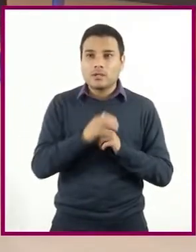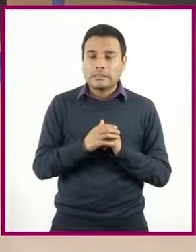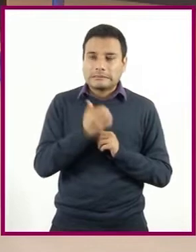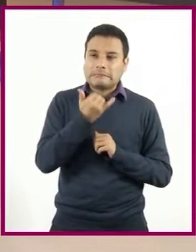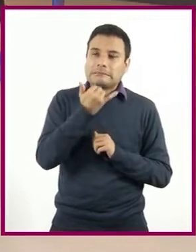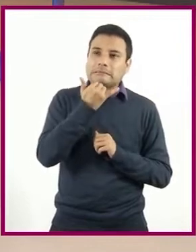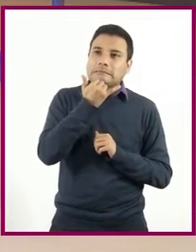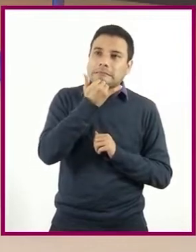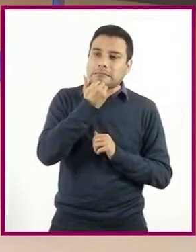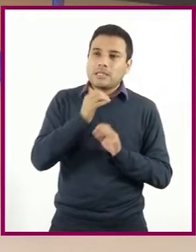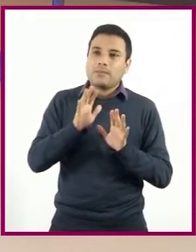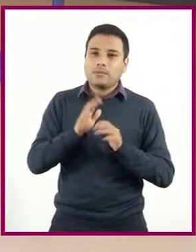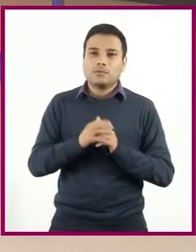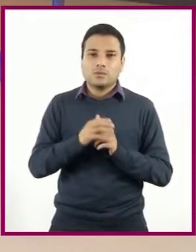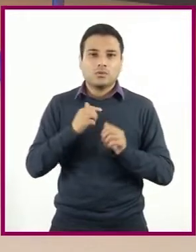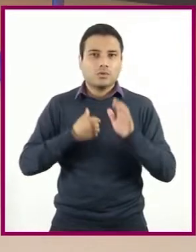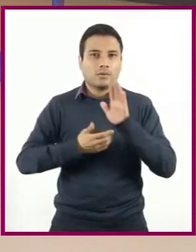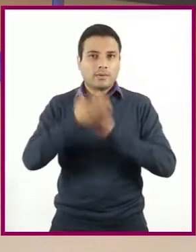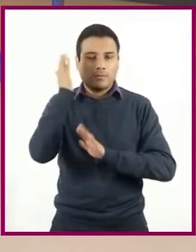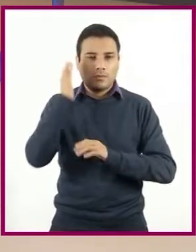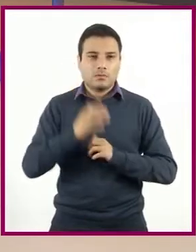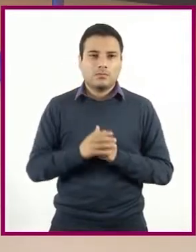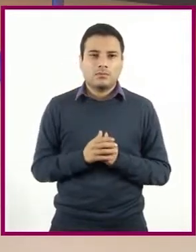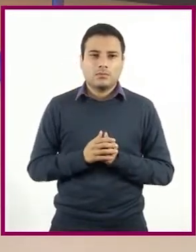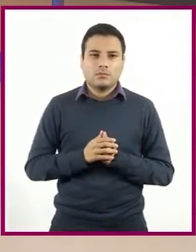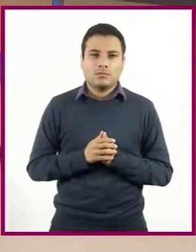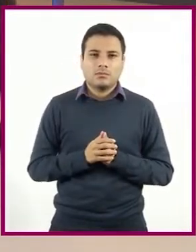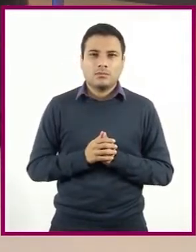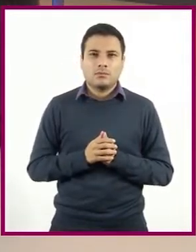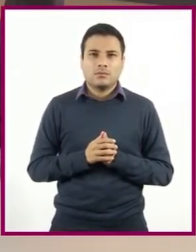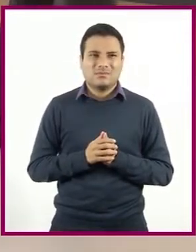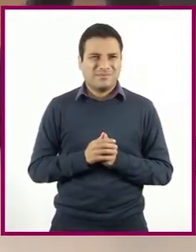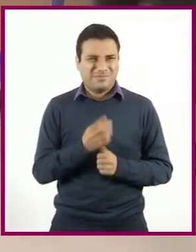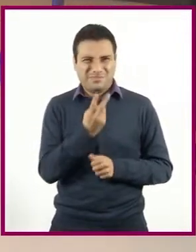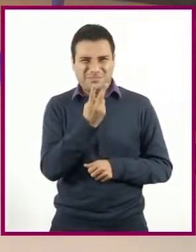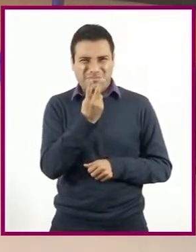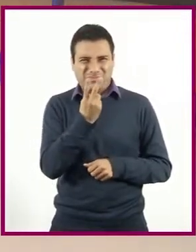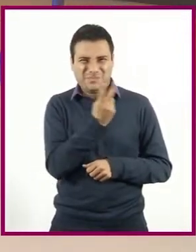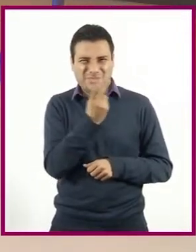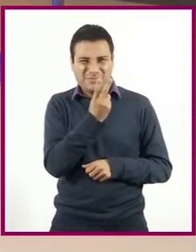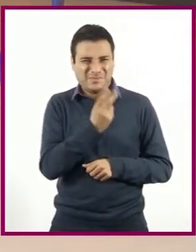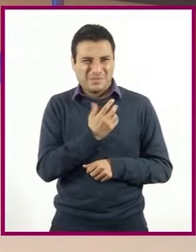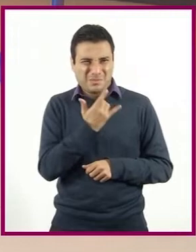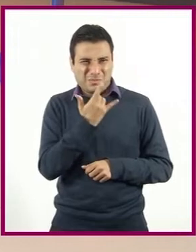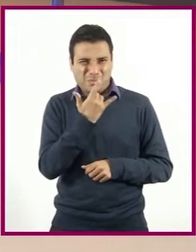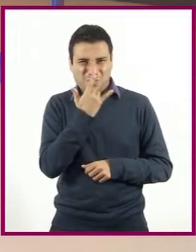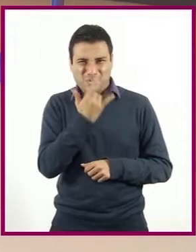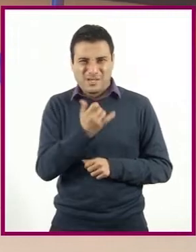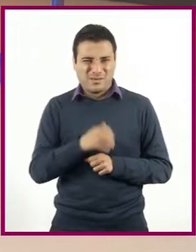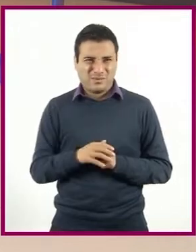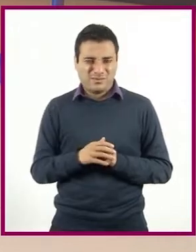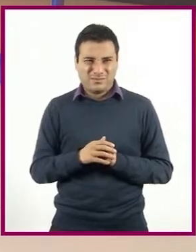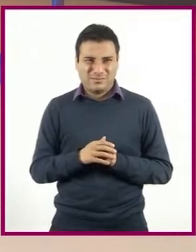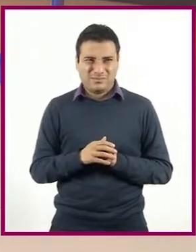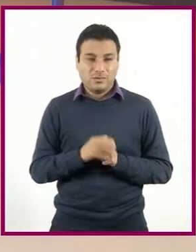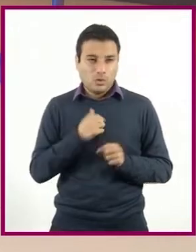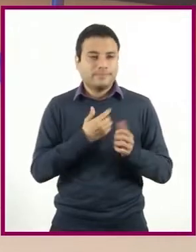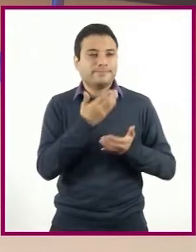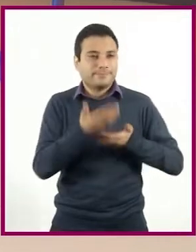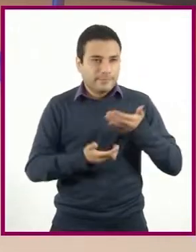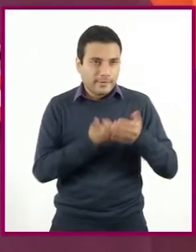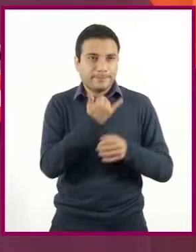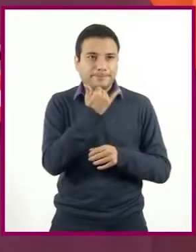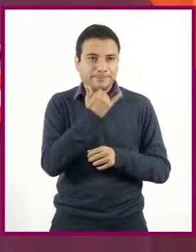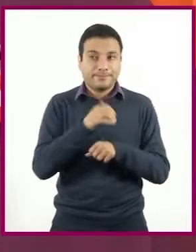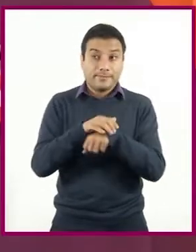equivoqué. Yo creo que mejor ya me voy. Imagino que es una especie de... Ustedes son bastante sospechosos y yo solo vine a ofrecer las disculpas de mi